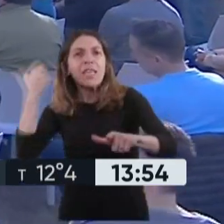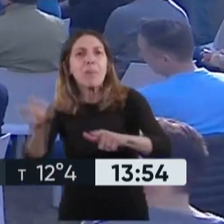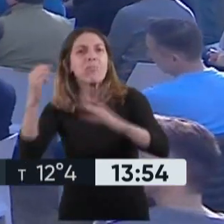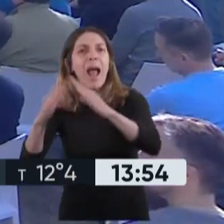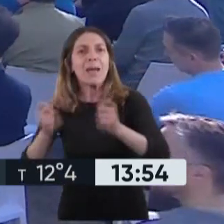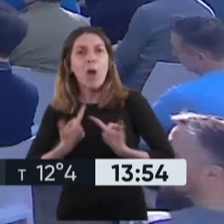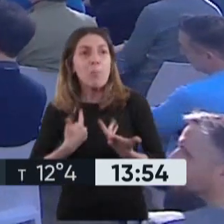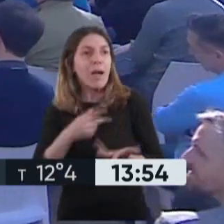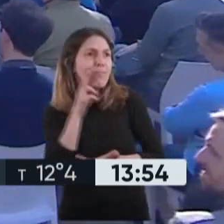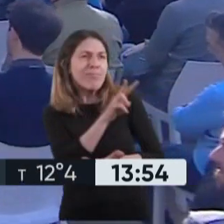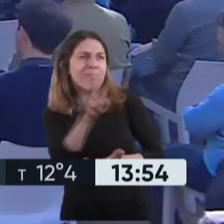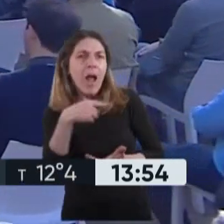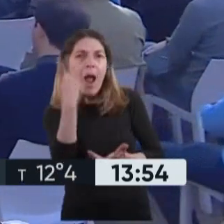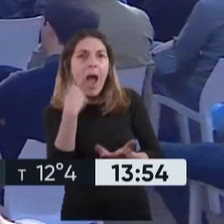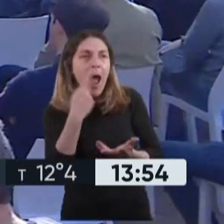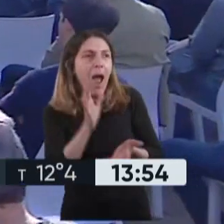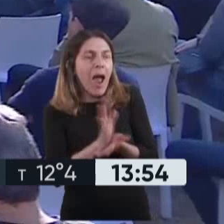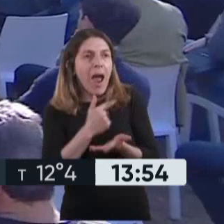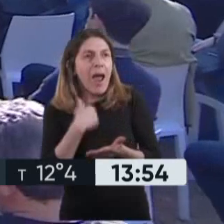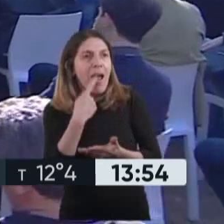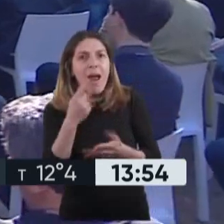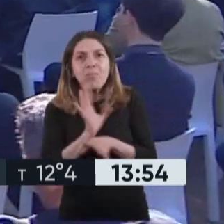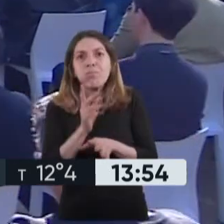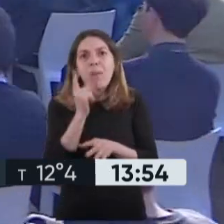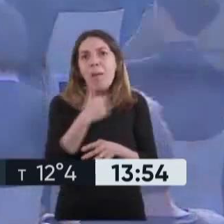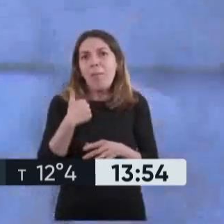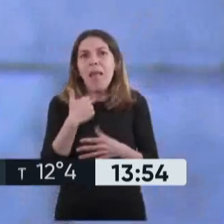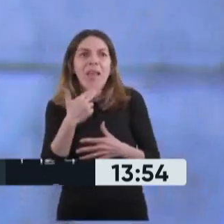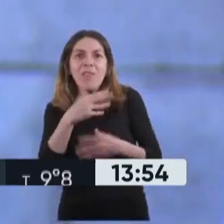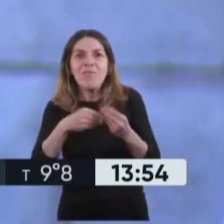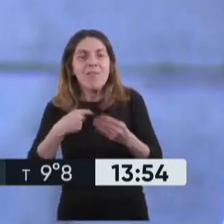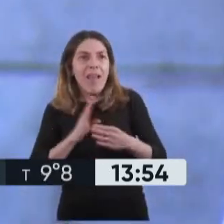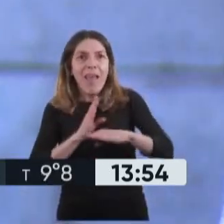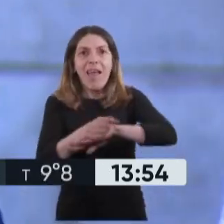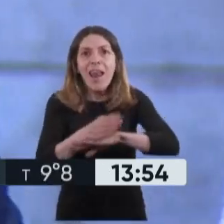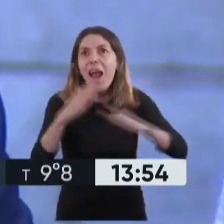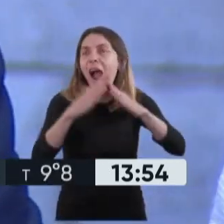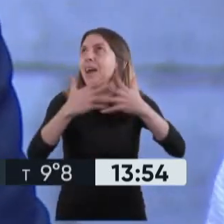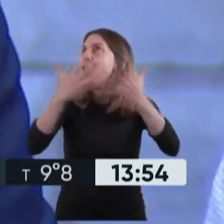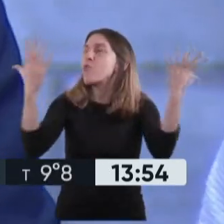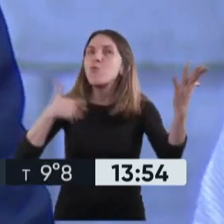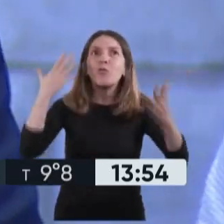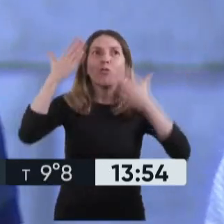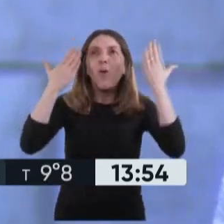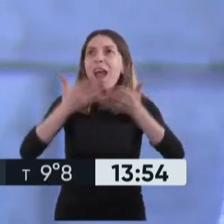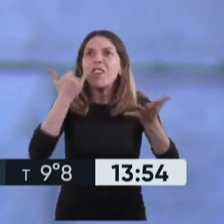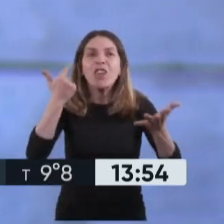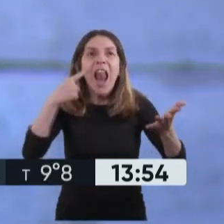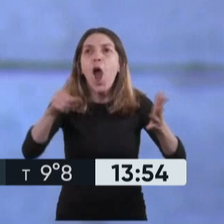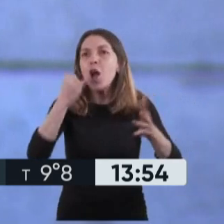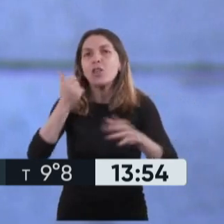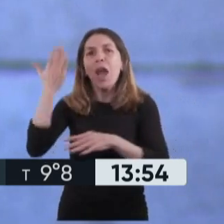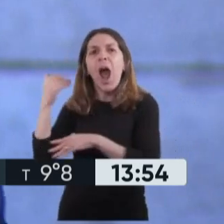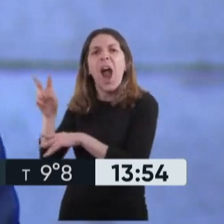de esas familias ingresando a la casa soñada sabiendo que van a dejar de alquilar o que van a dejar de vivir con sus padres